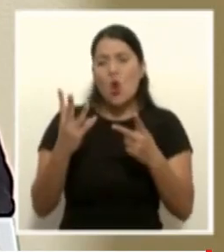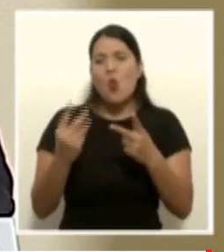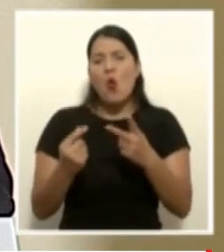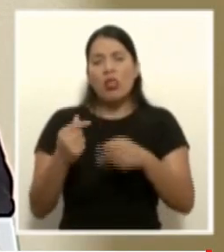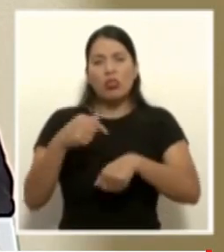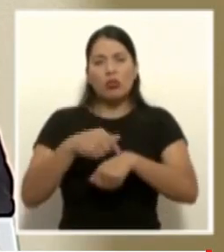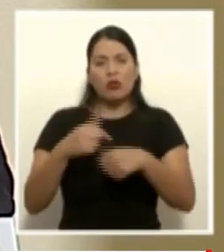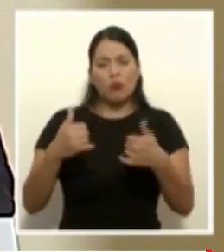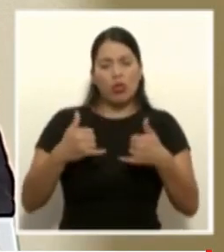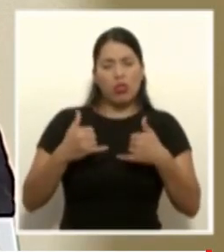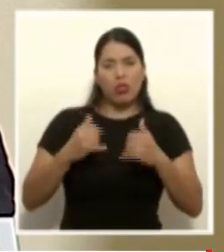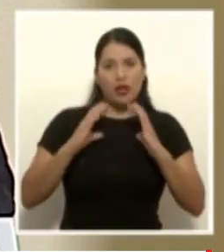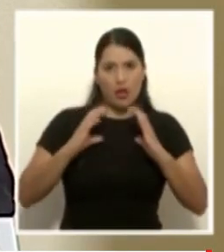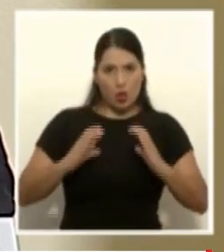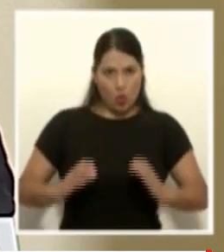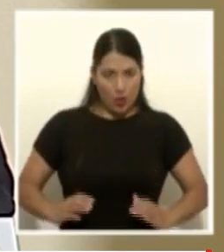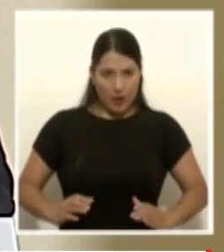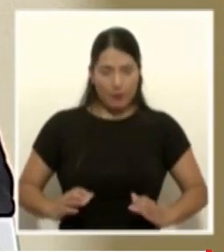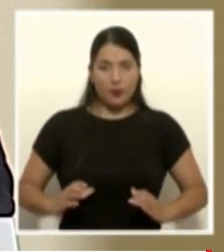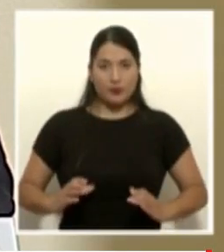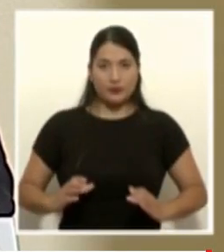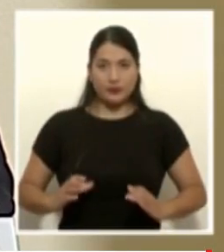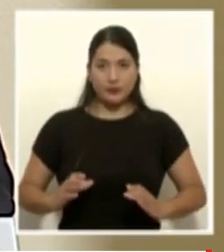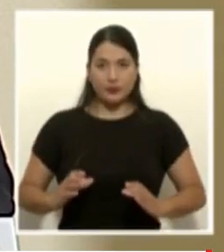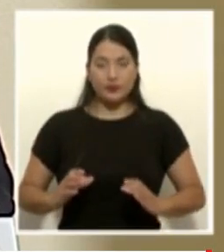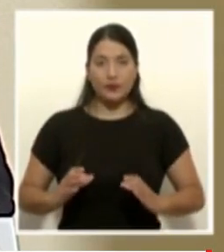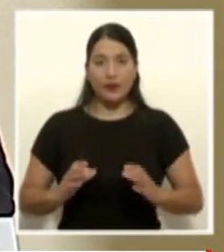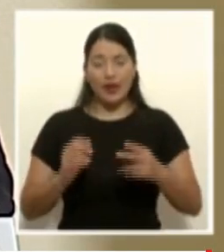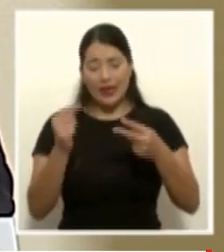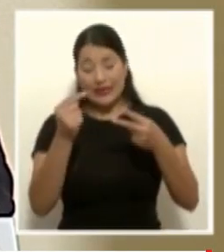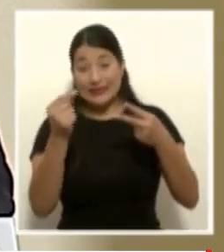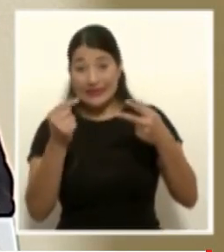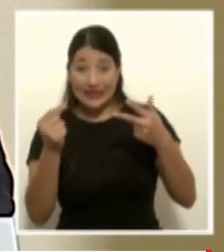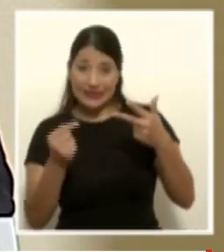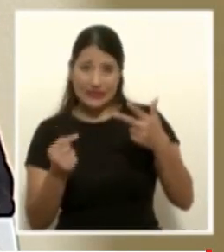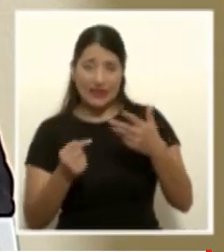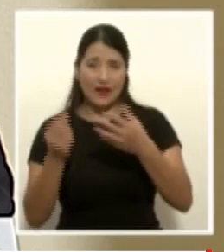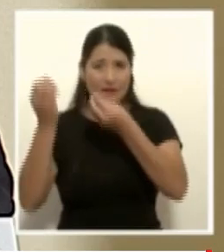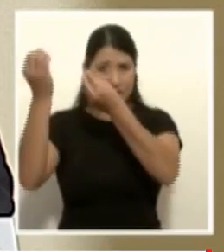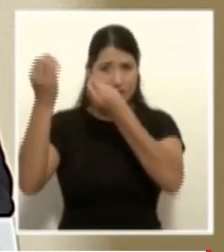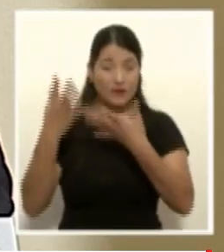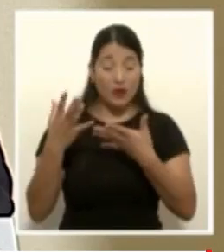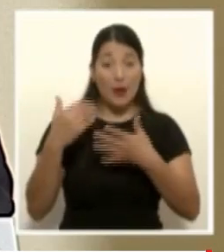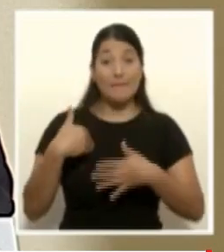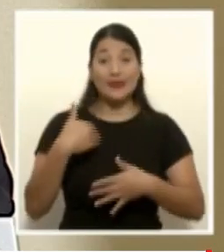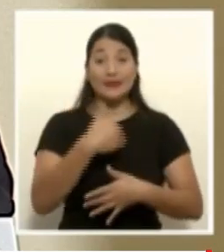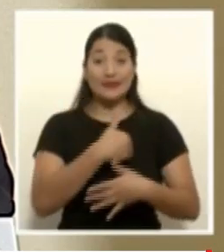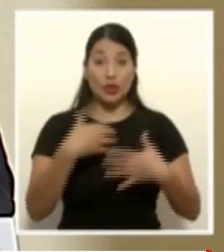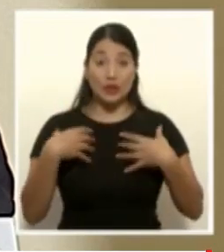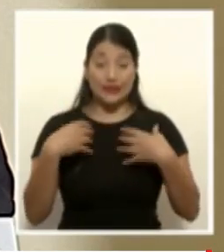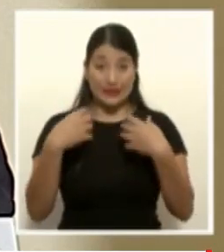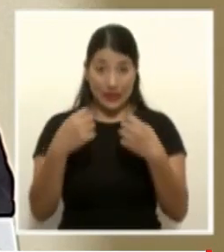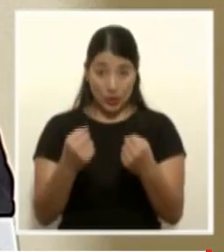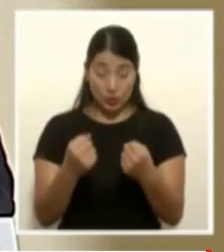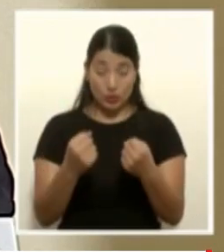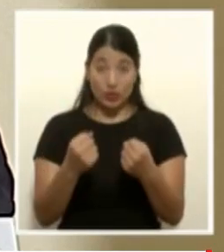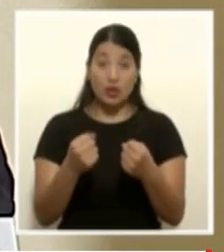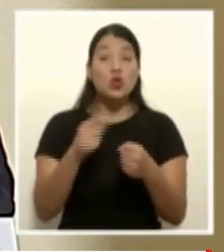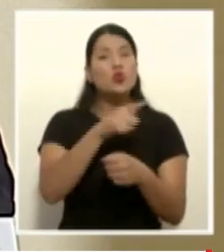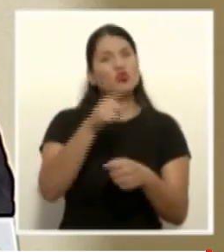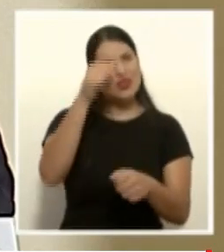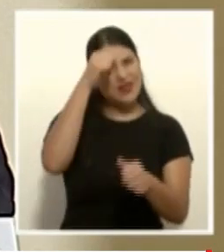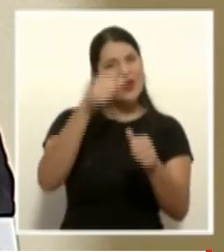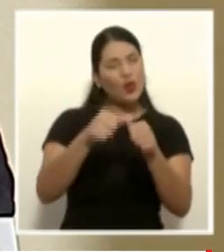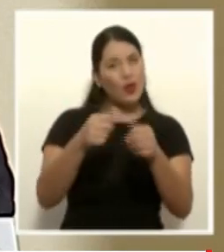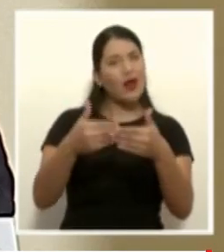en el cuerpo. Esto todo son lineamientos del Ministerio de Salud que seguimos. Inicialmente